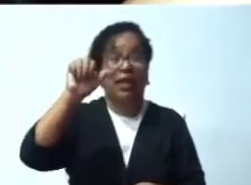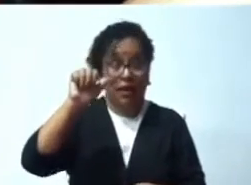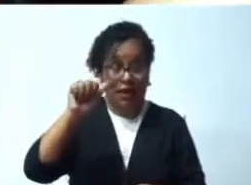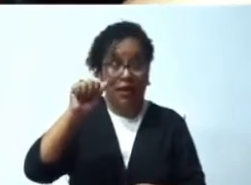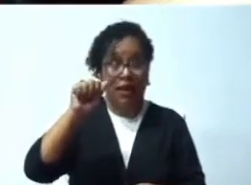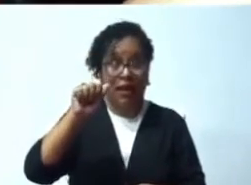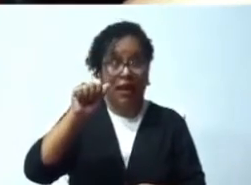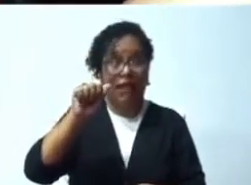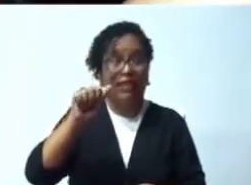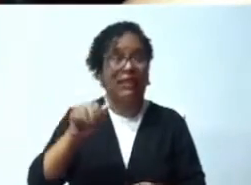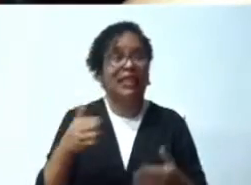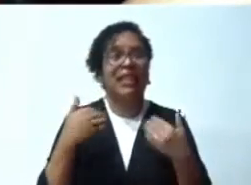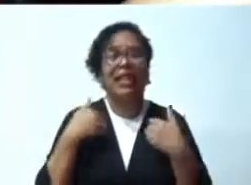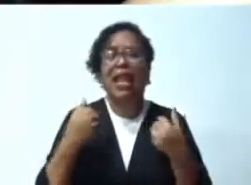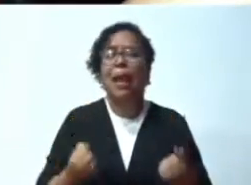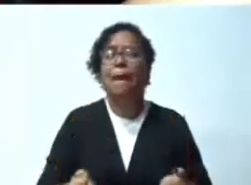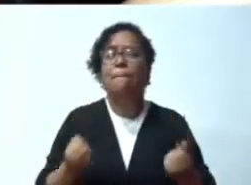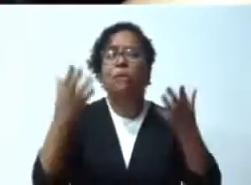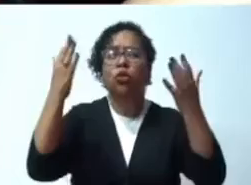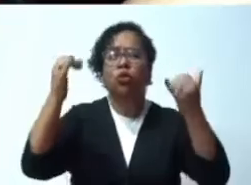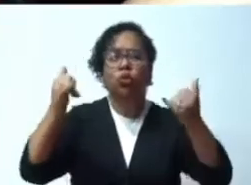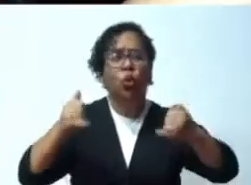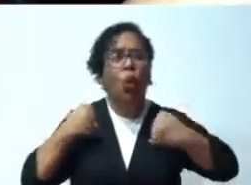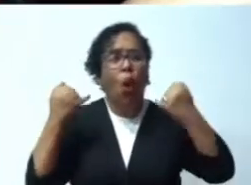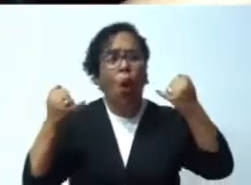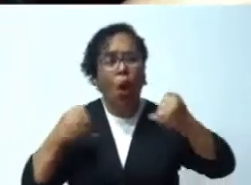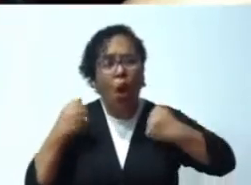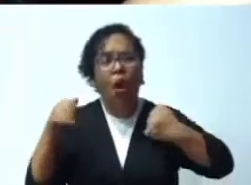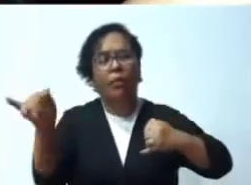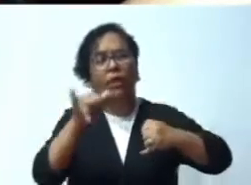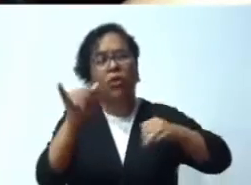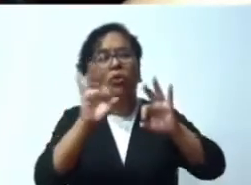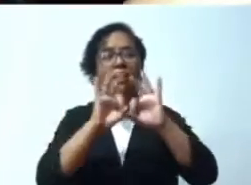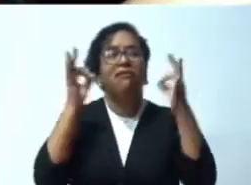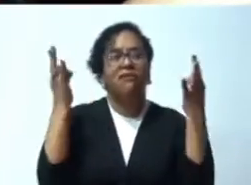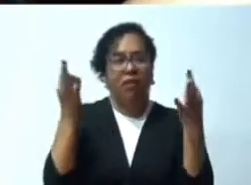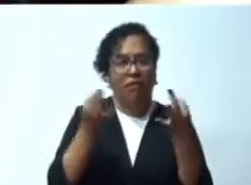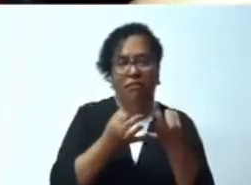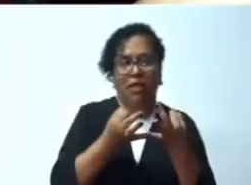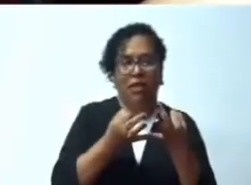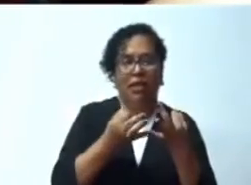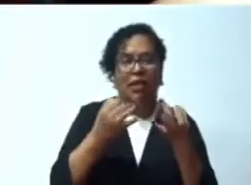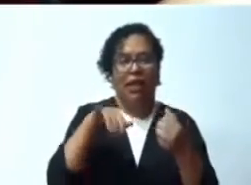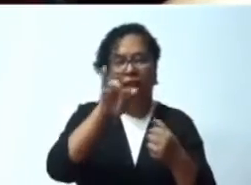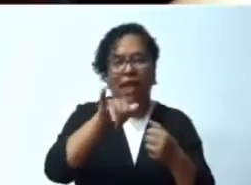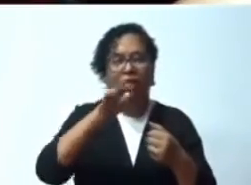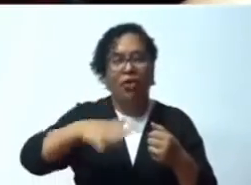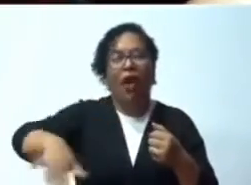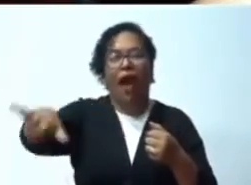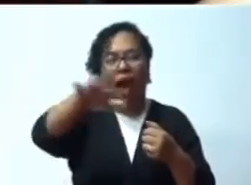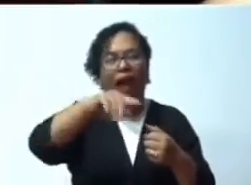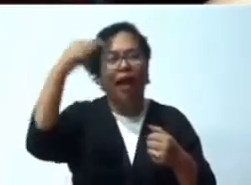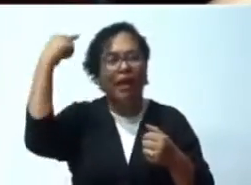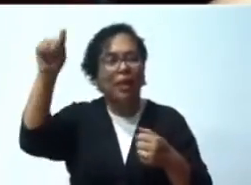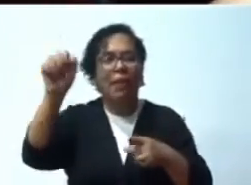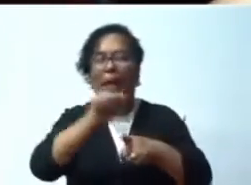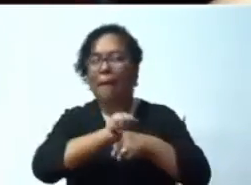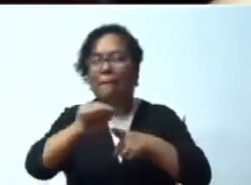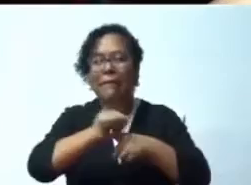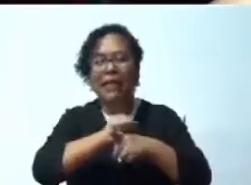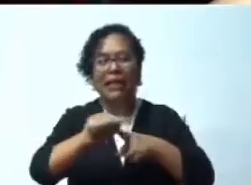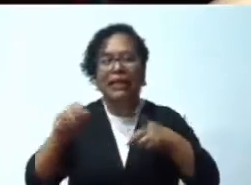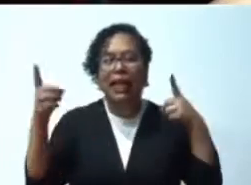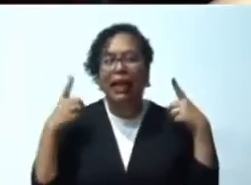hacer una reunión porque no hay un solo multiuso. Y para concluir, quiero decirle, lo que le